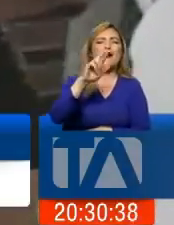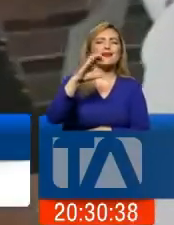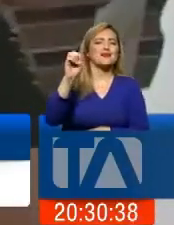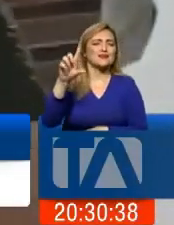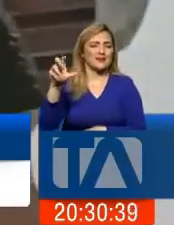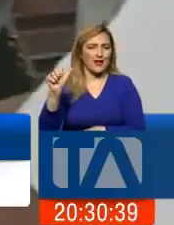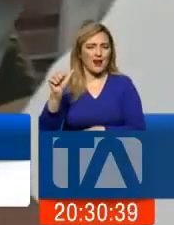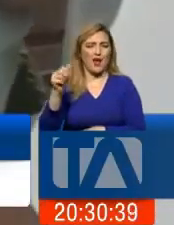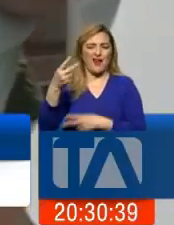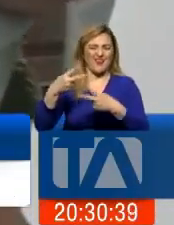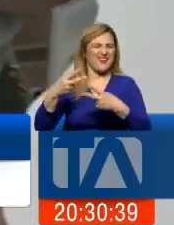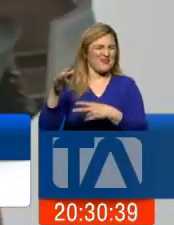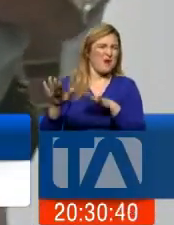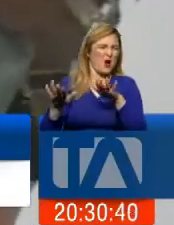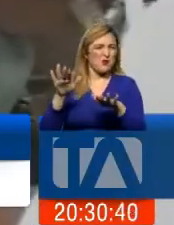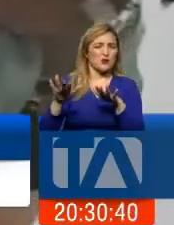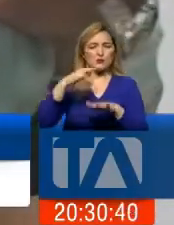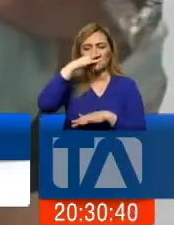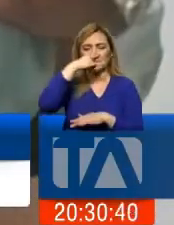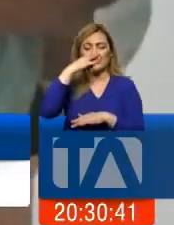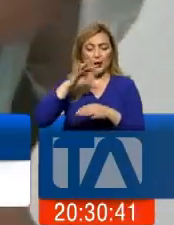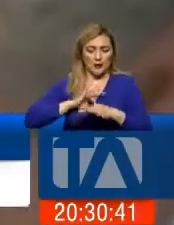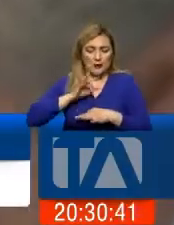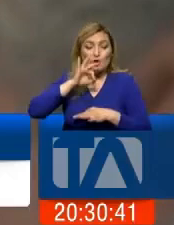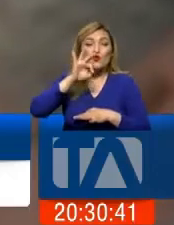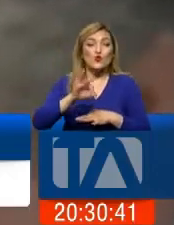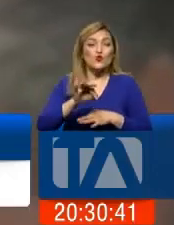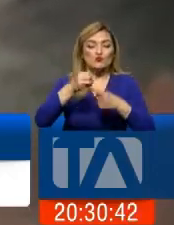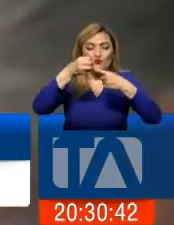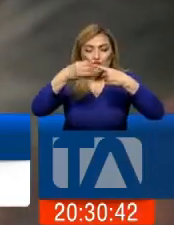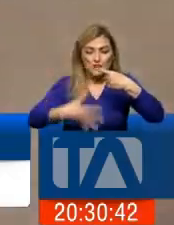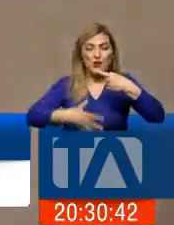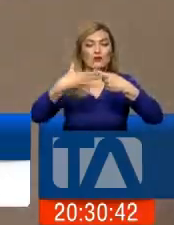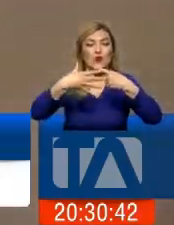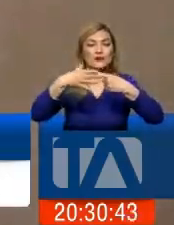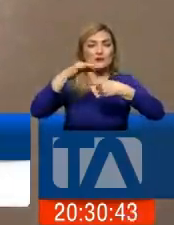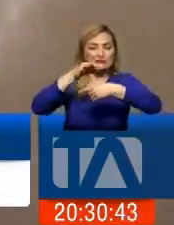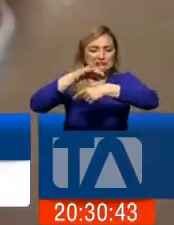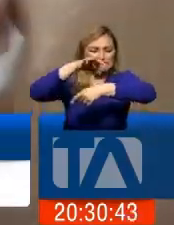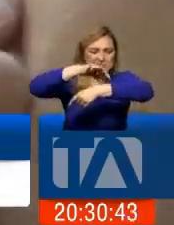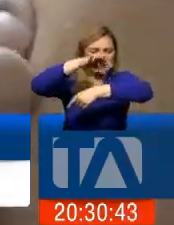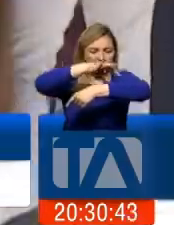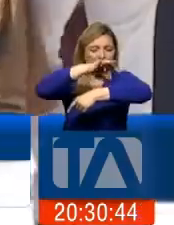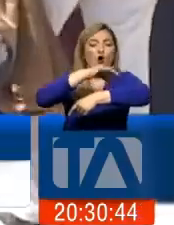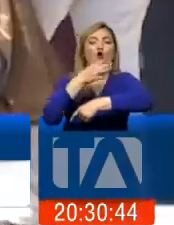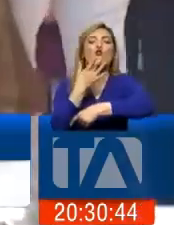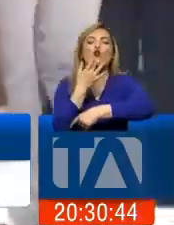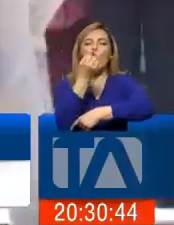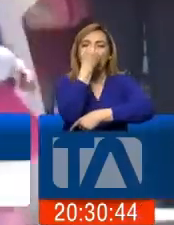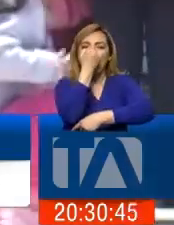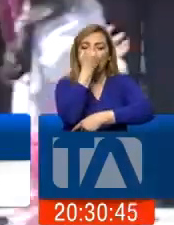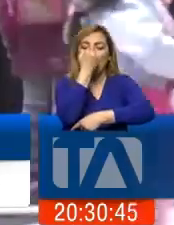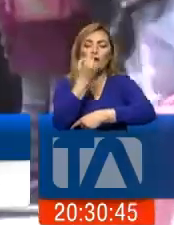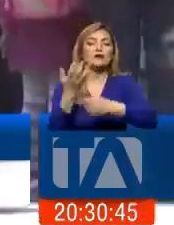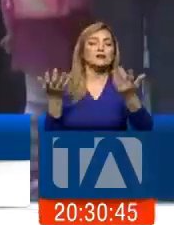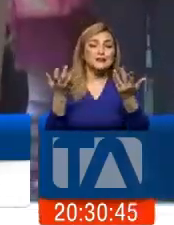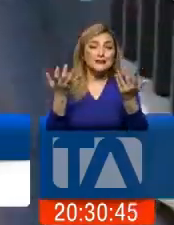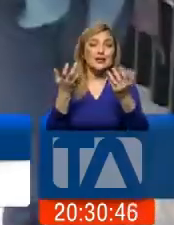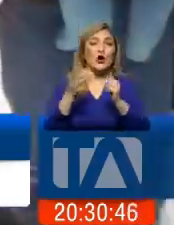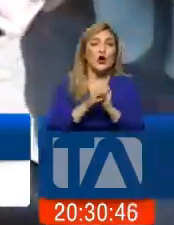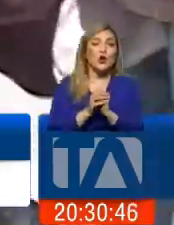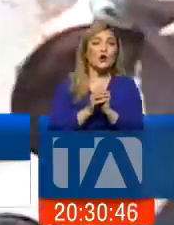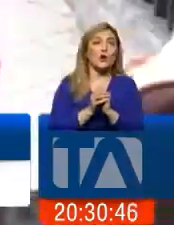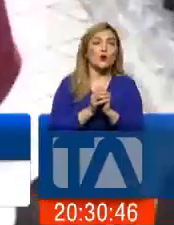niños, causada por un virus. Se caracteriza por las típicas manchas en la piel de color rojizo, así como